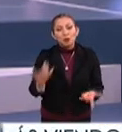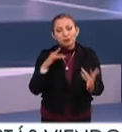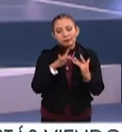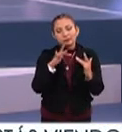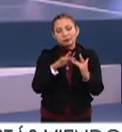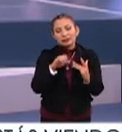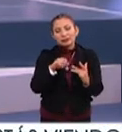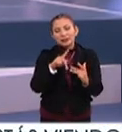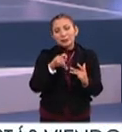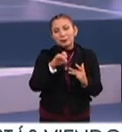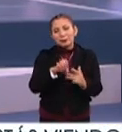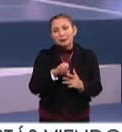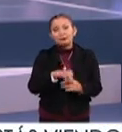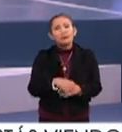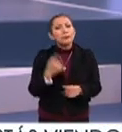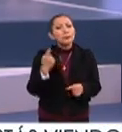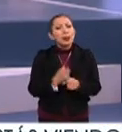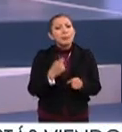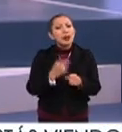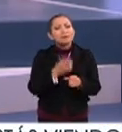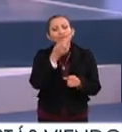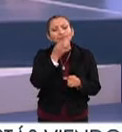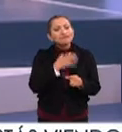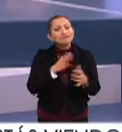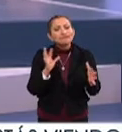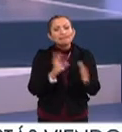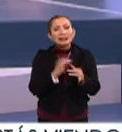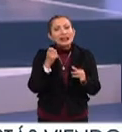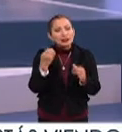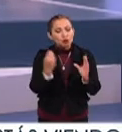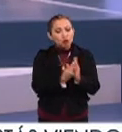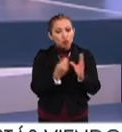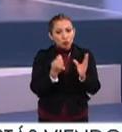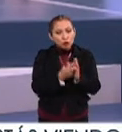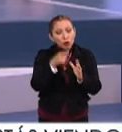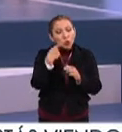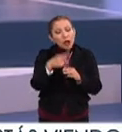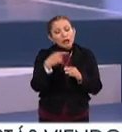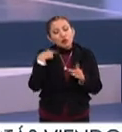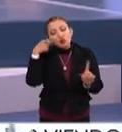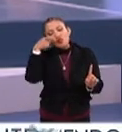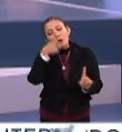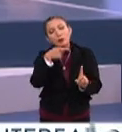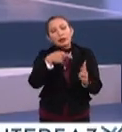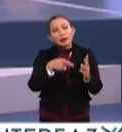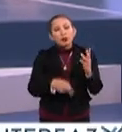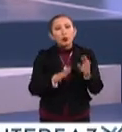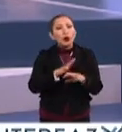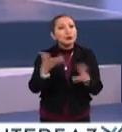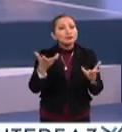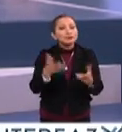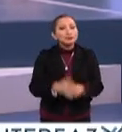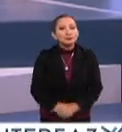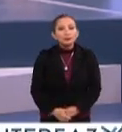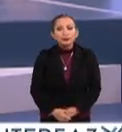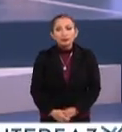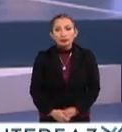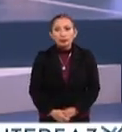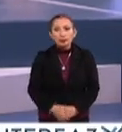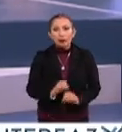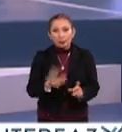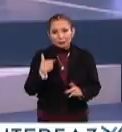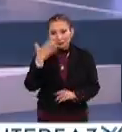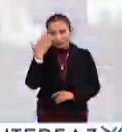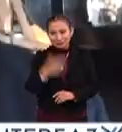Skype. Primero explíquenos de qué se trata este MOOC, cuáles son sus alcances y objetivos. Claro,